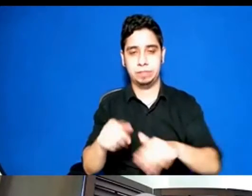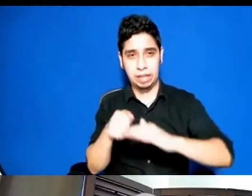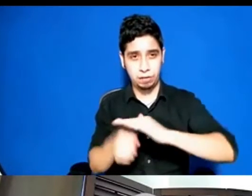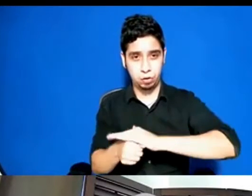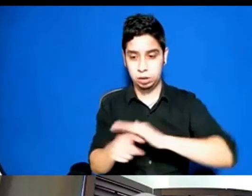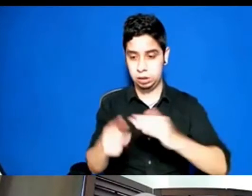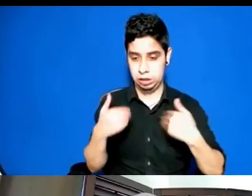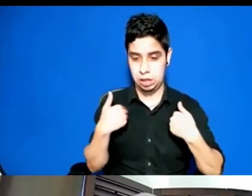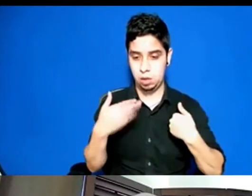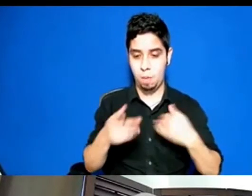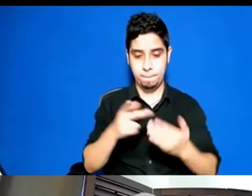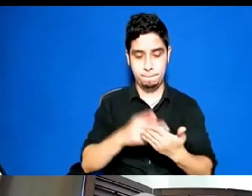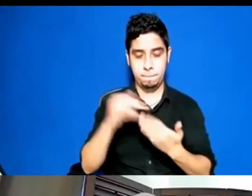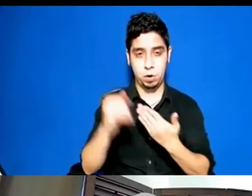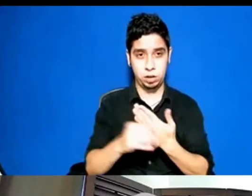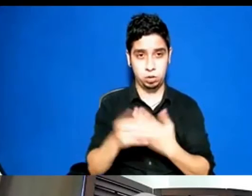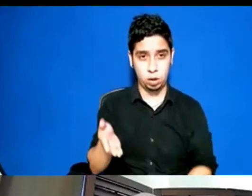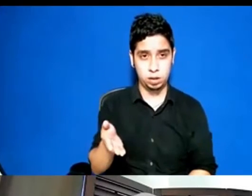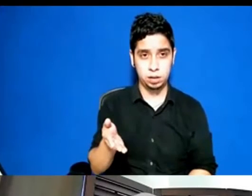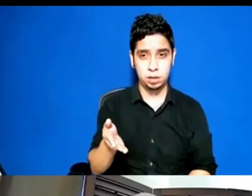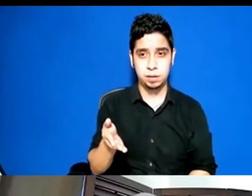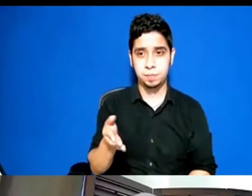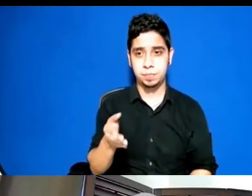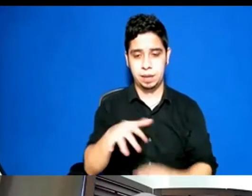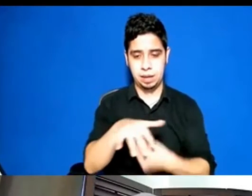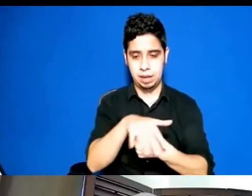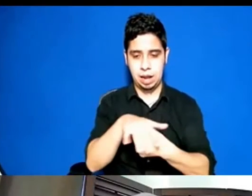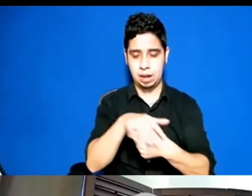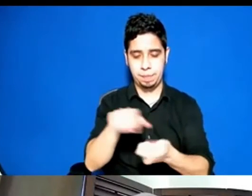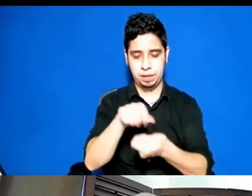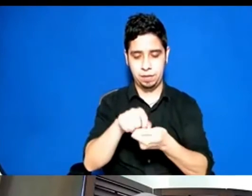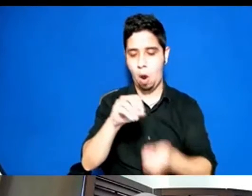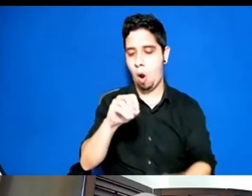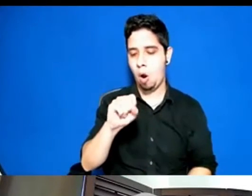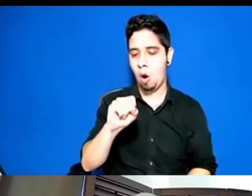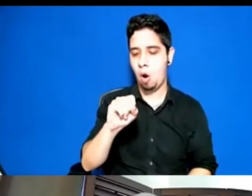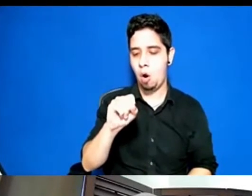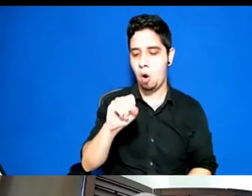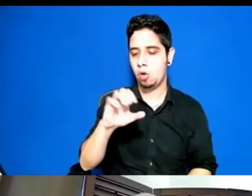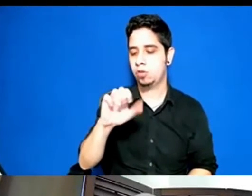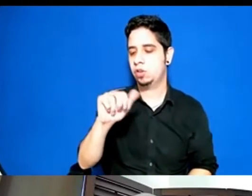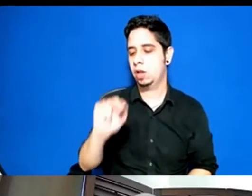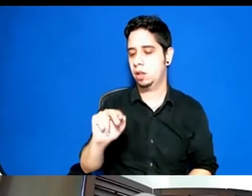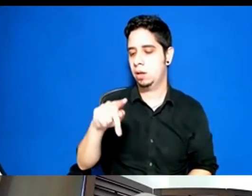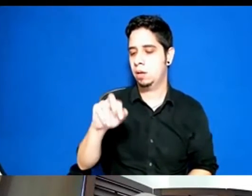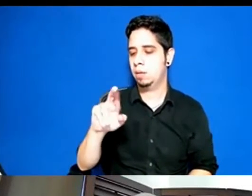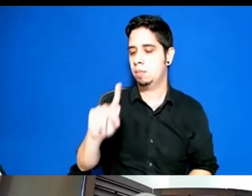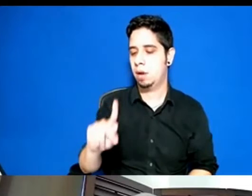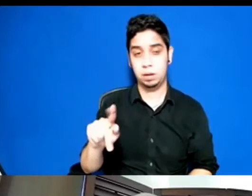donde en el área de Ocean Park y de condado